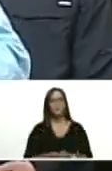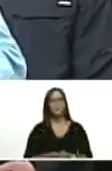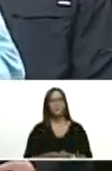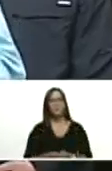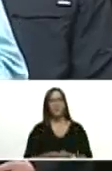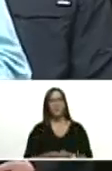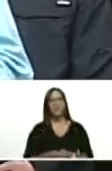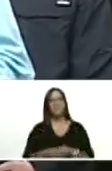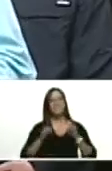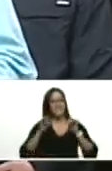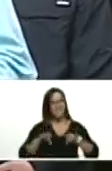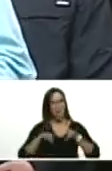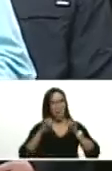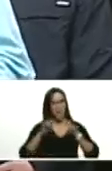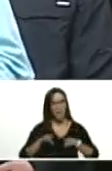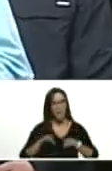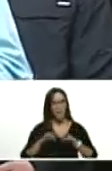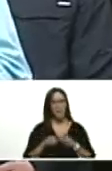sembró